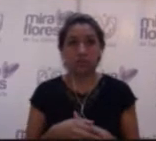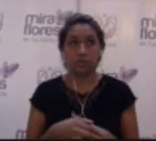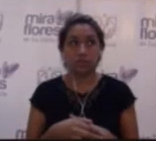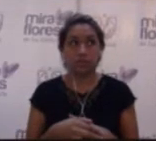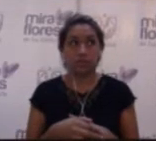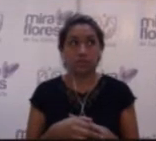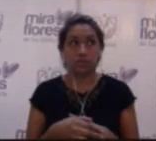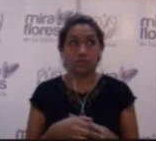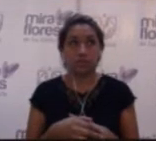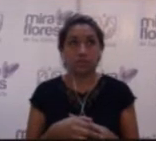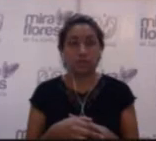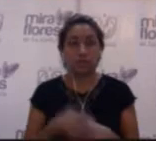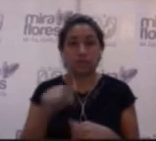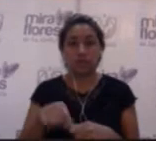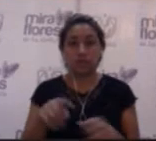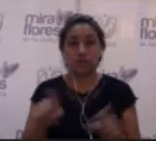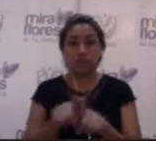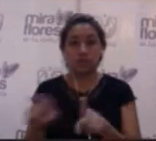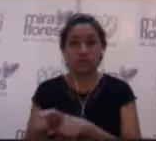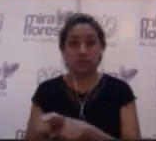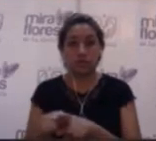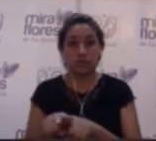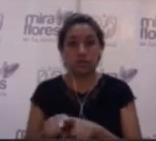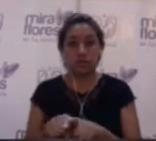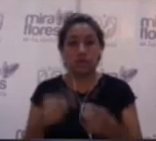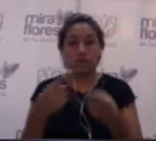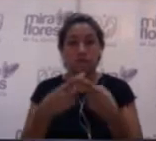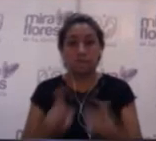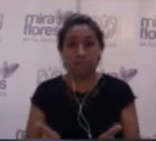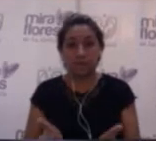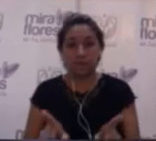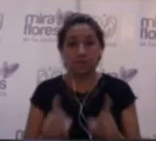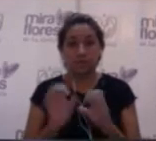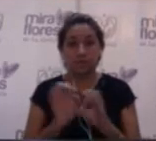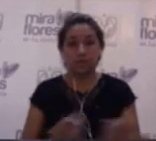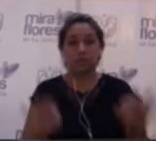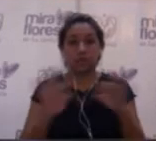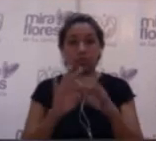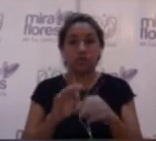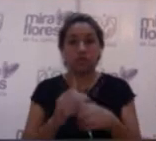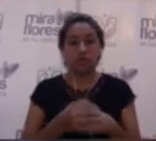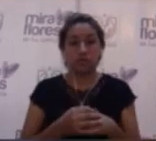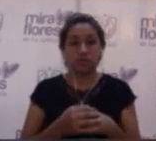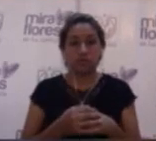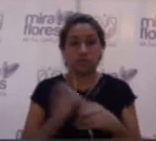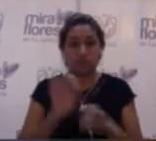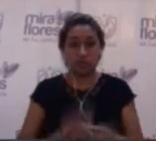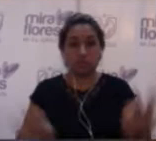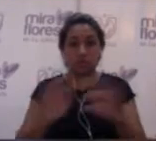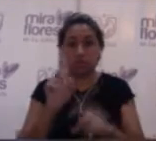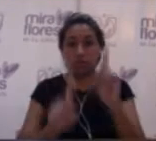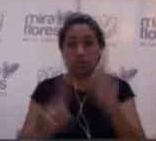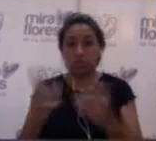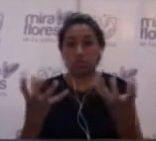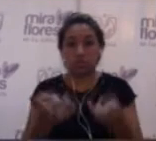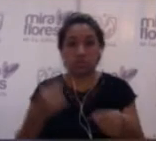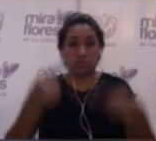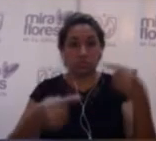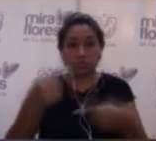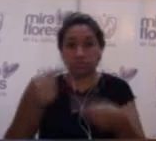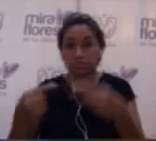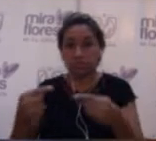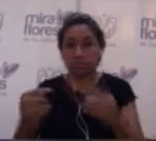Esto viene con dictamen favorable, pero sin perjuicio de eso siempre es bueno poder debatir, de ser el caso.